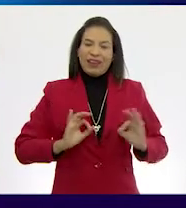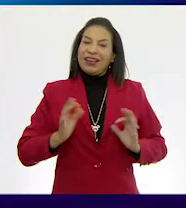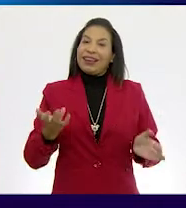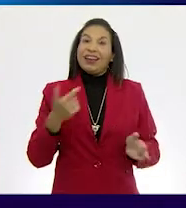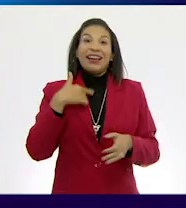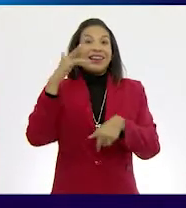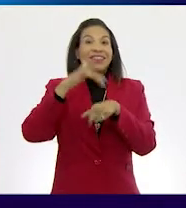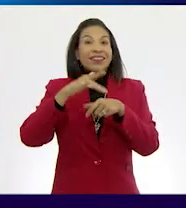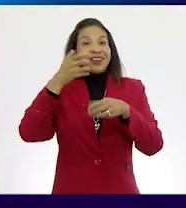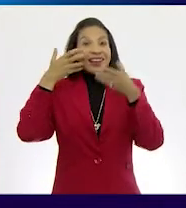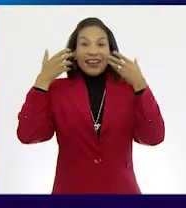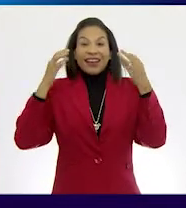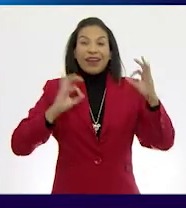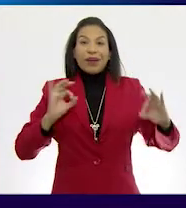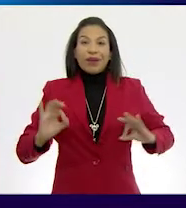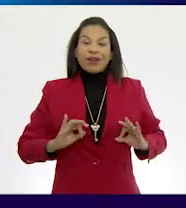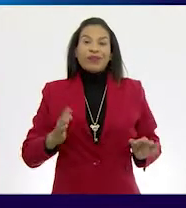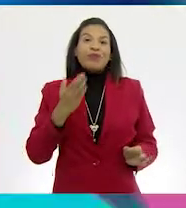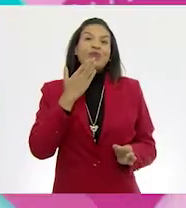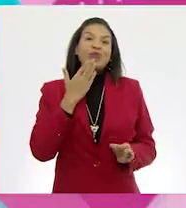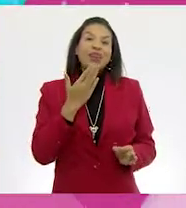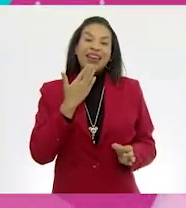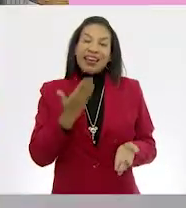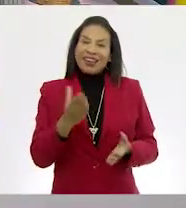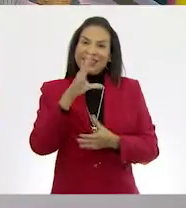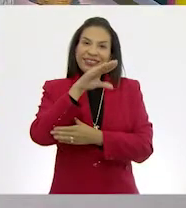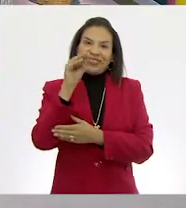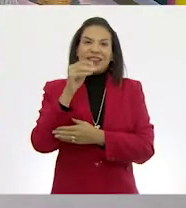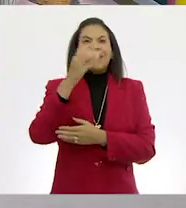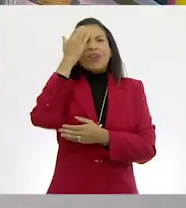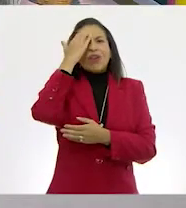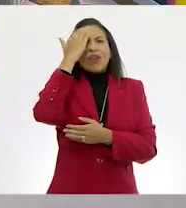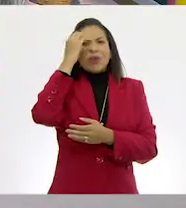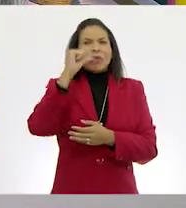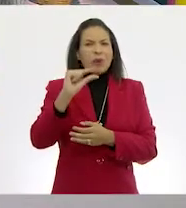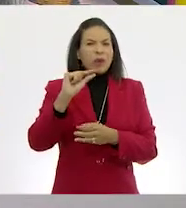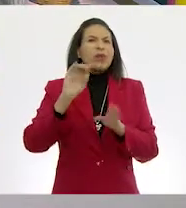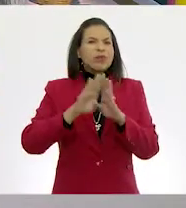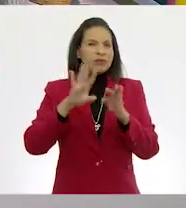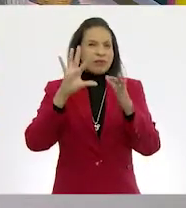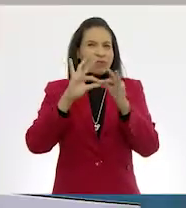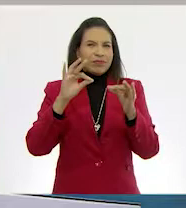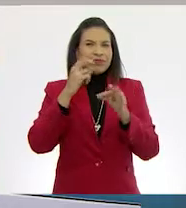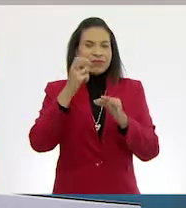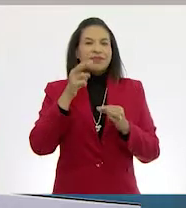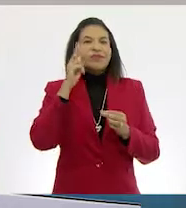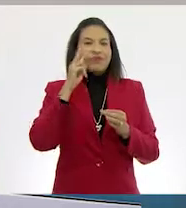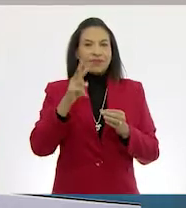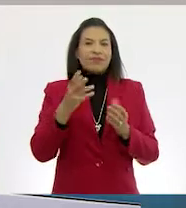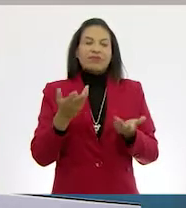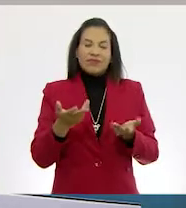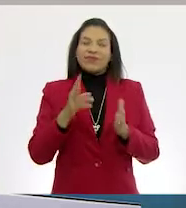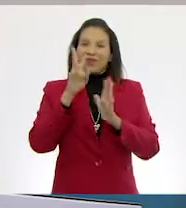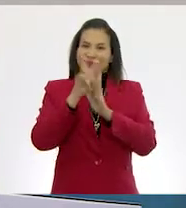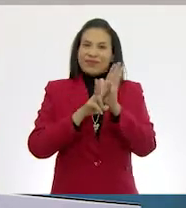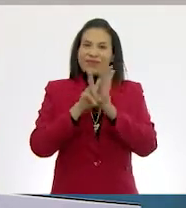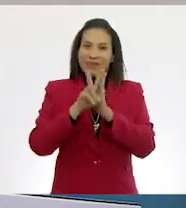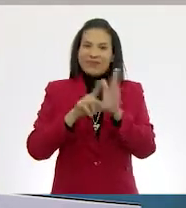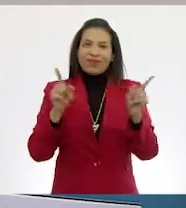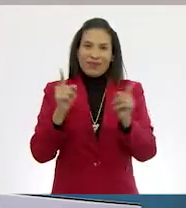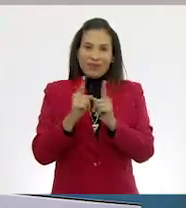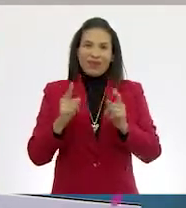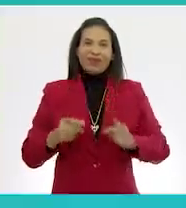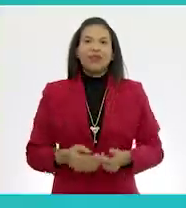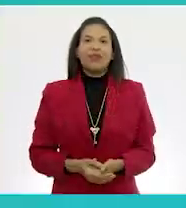howard muy bien muy bien todo para conocer un poco más veamos este pequeño vídeo